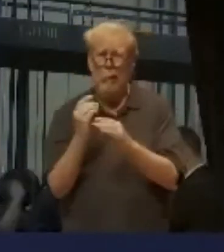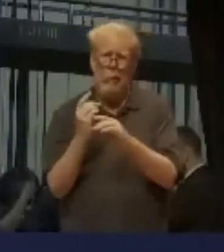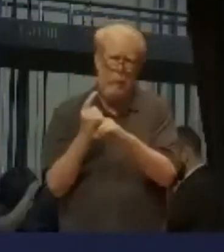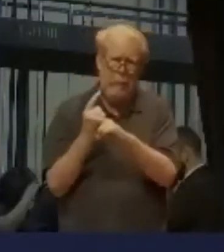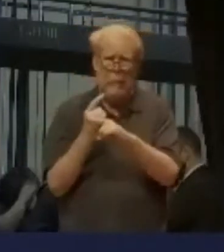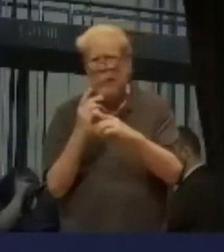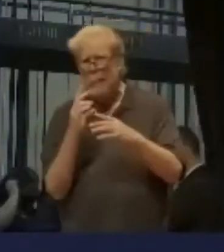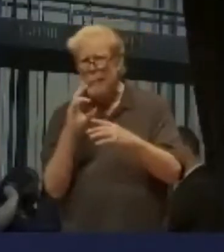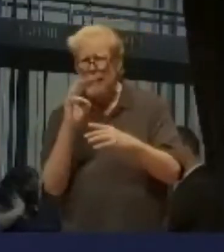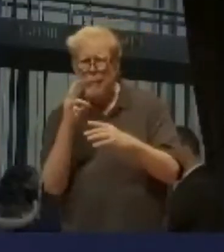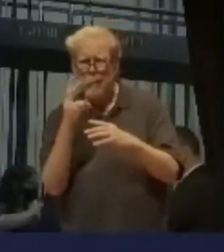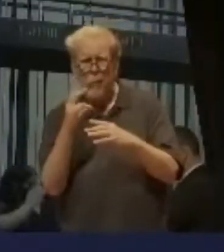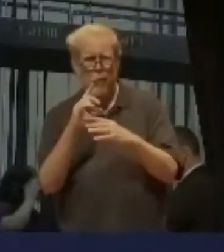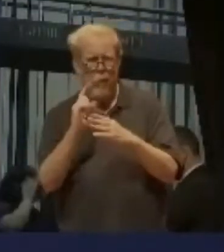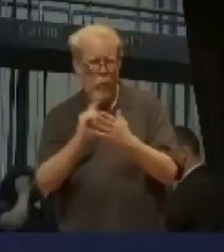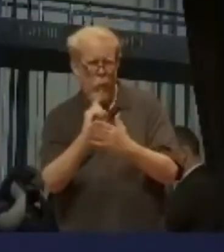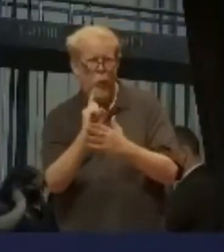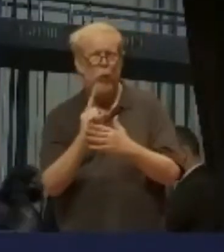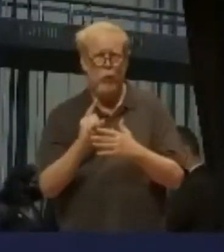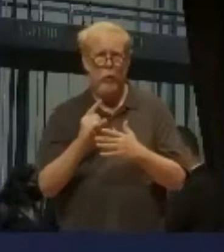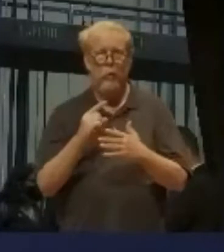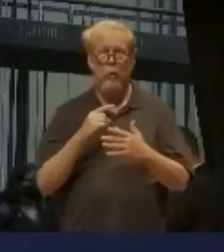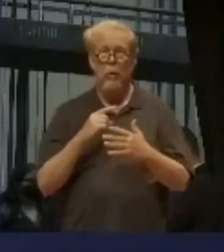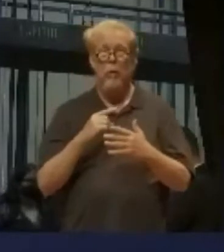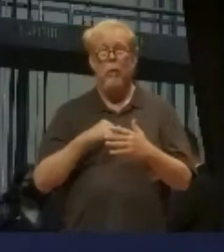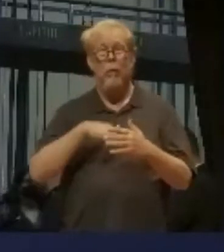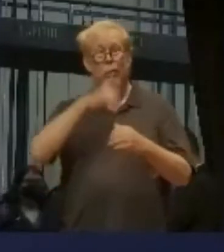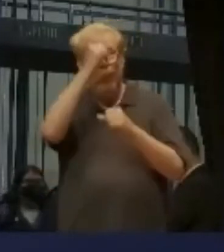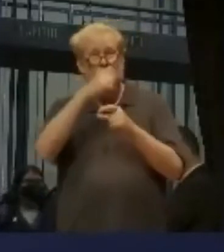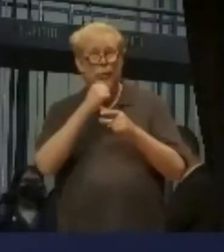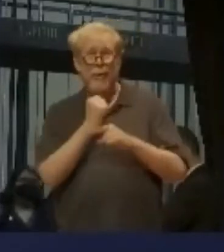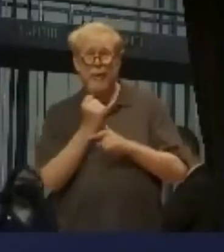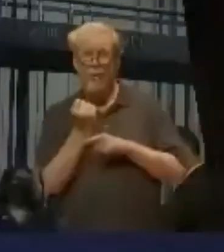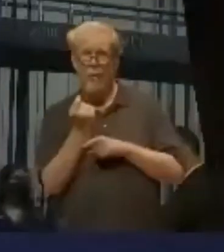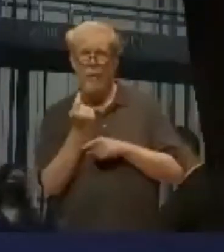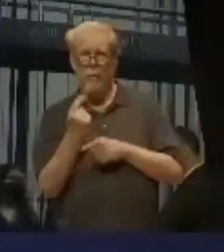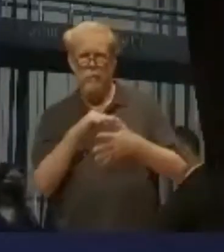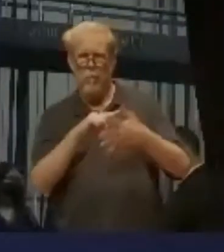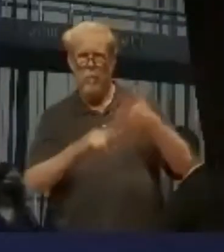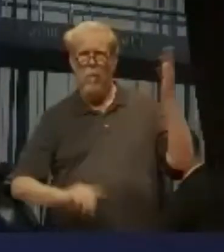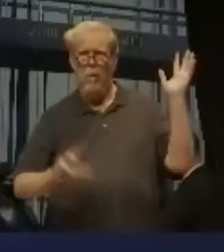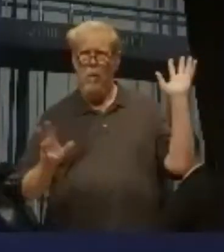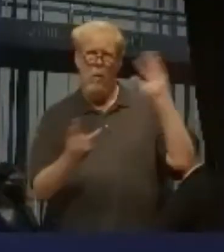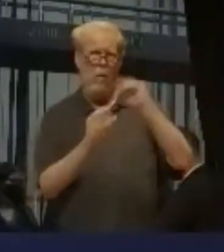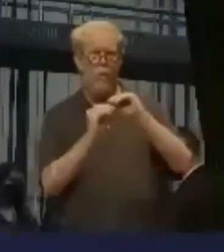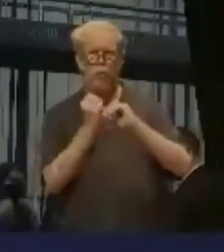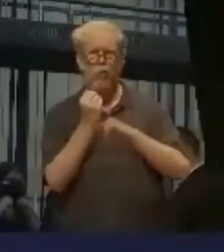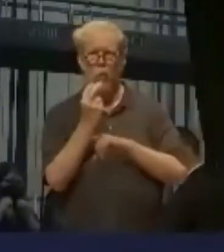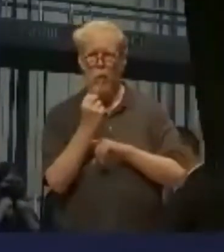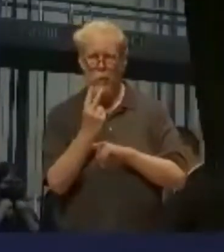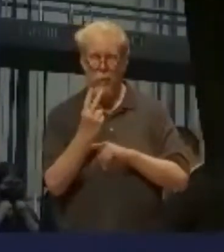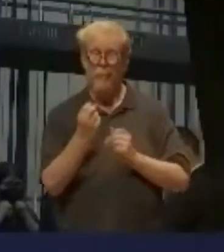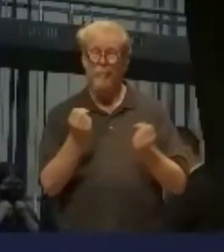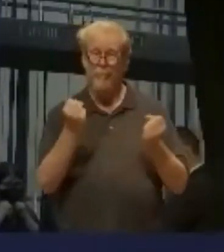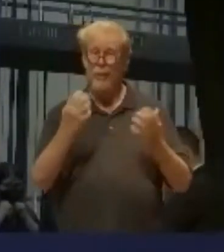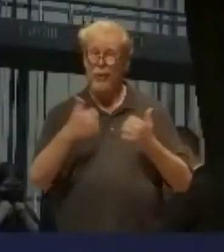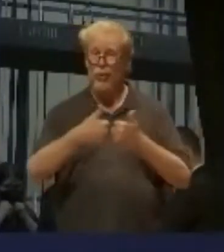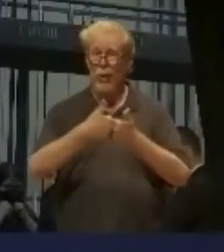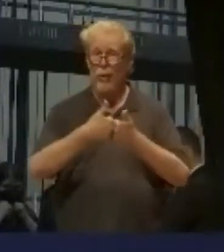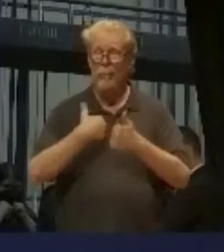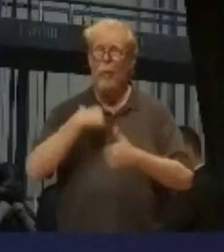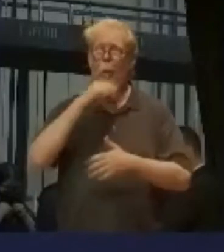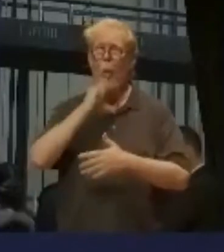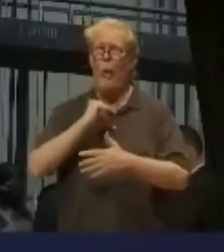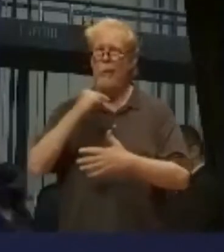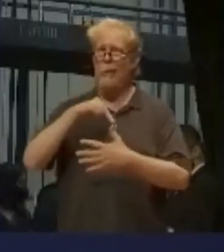la hora. Somos una buena familia católica. Yo soy el mayor de 12 hermanos. 10 todavía estamos vivos, pero tuvimos